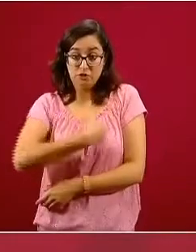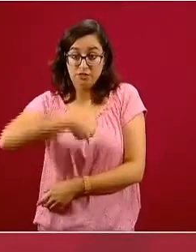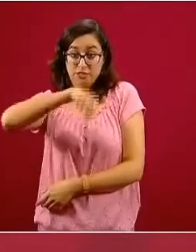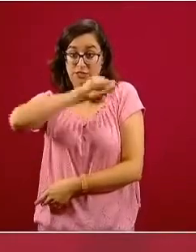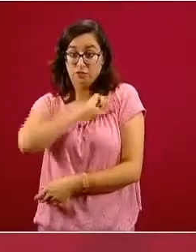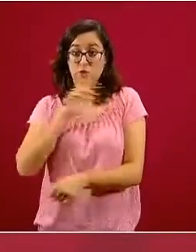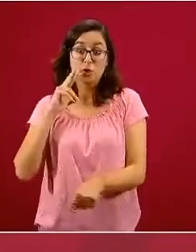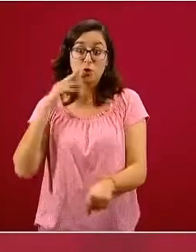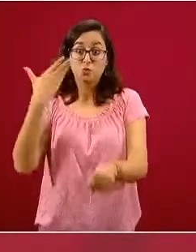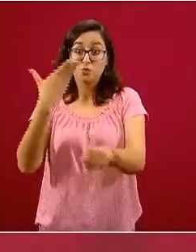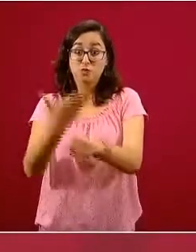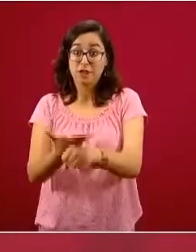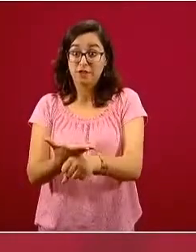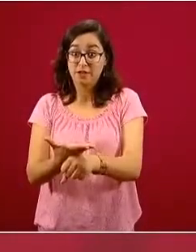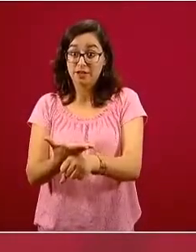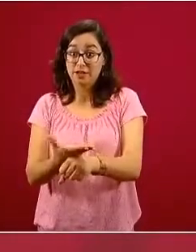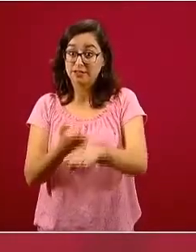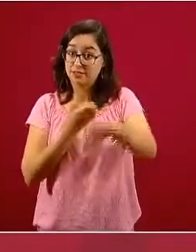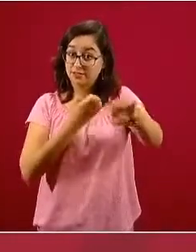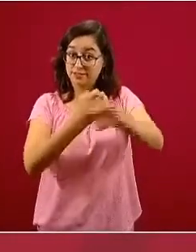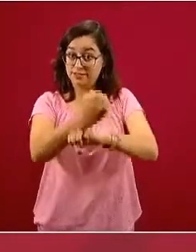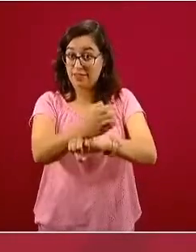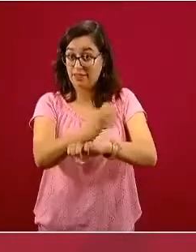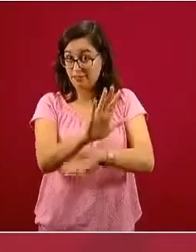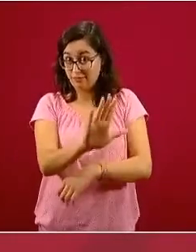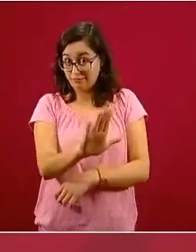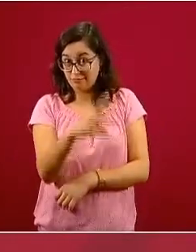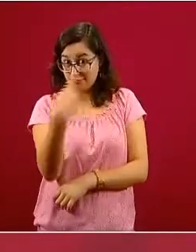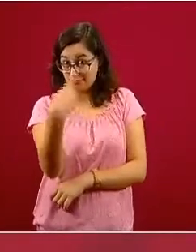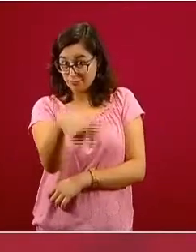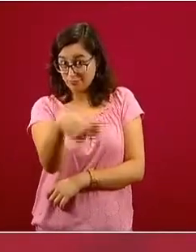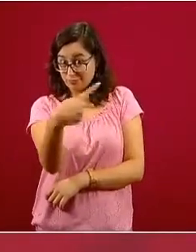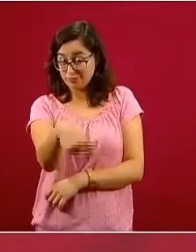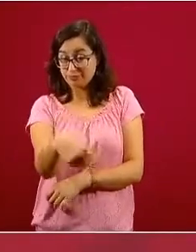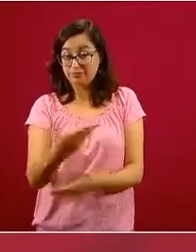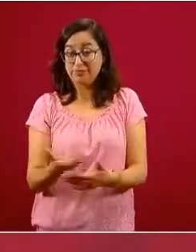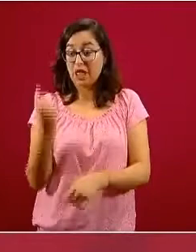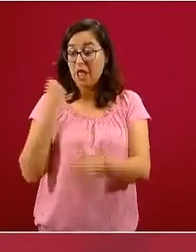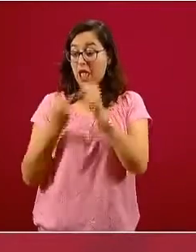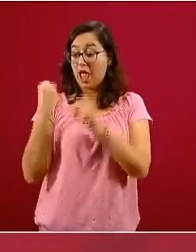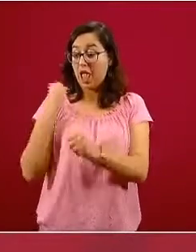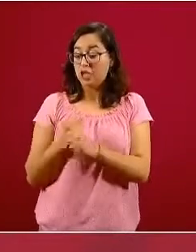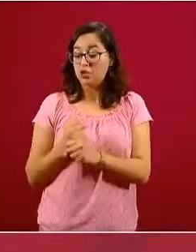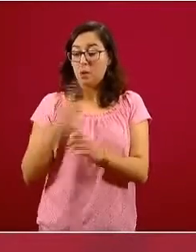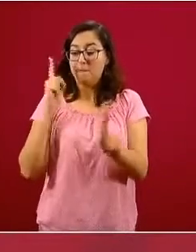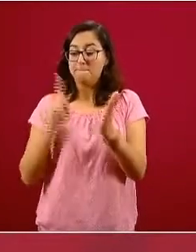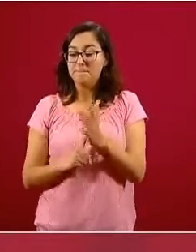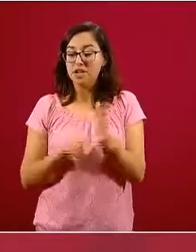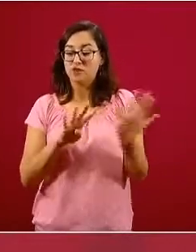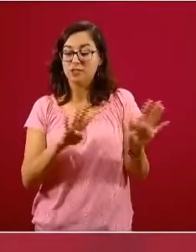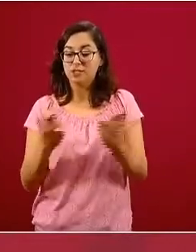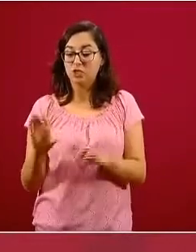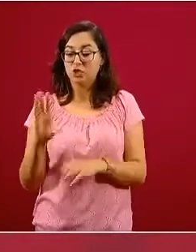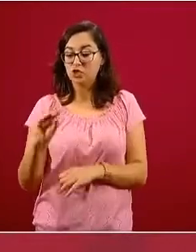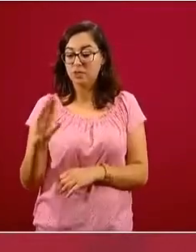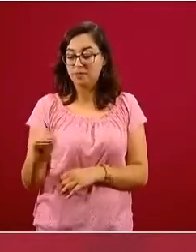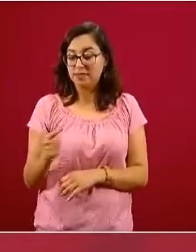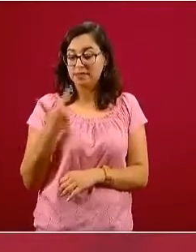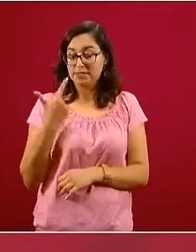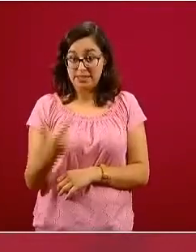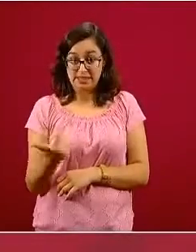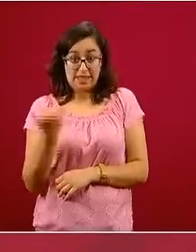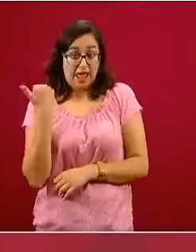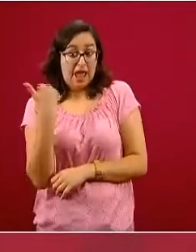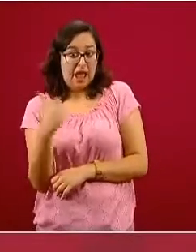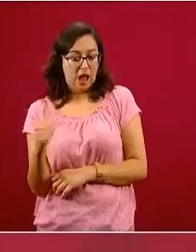federativa, no son la Secretaría de Salud. Eso se acabó en agosto de 1997, cuando se estableció